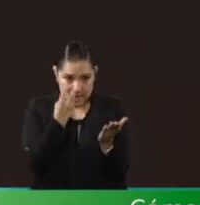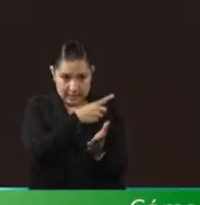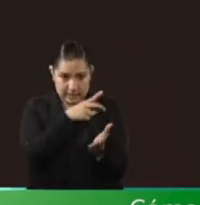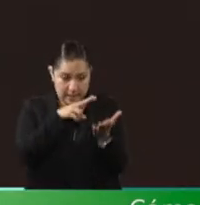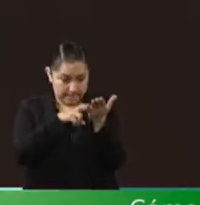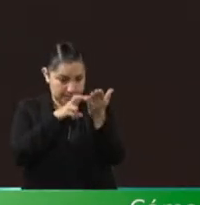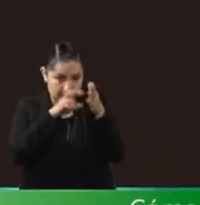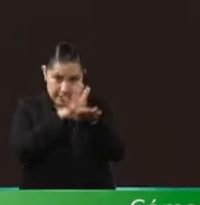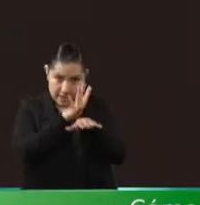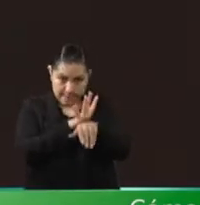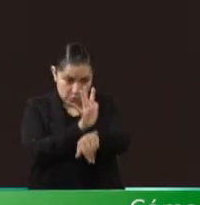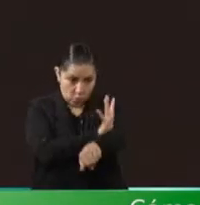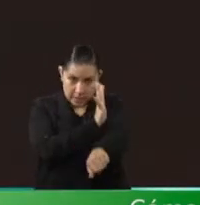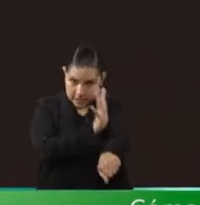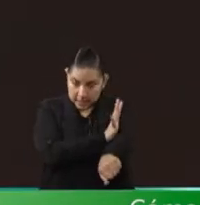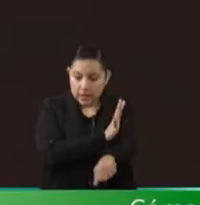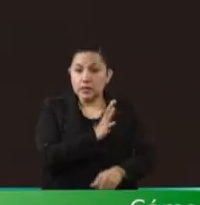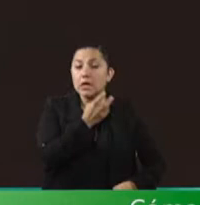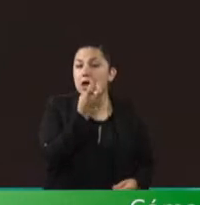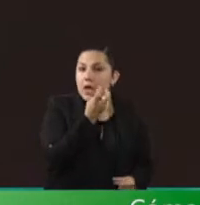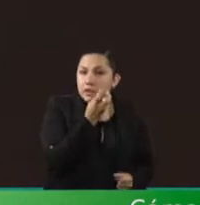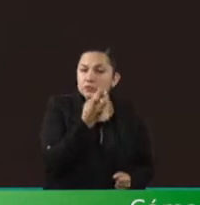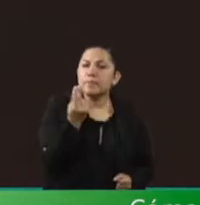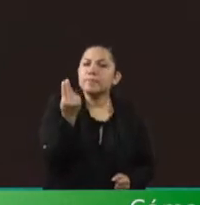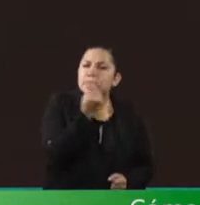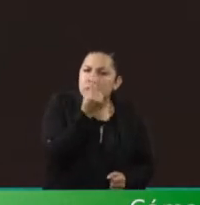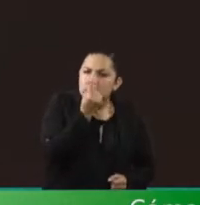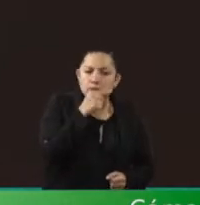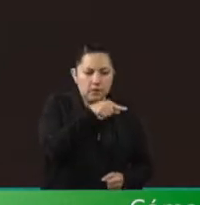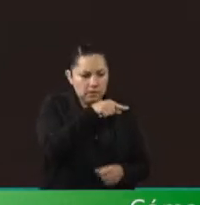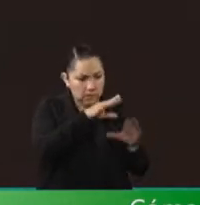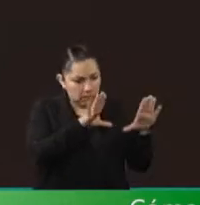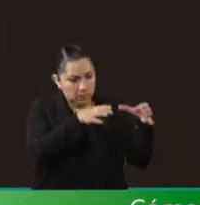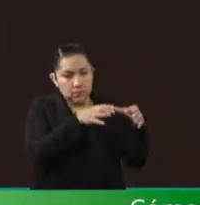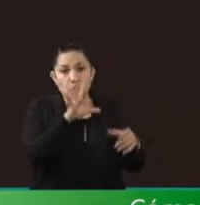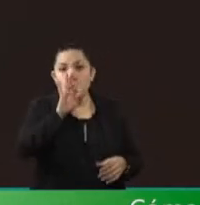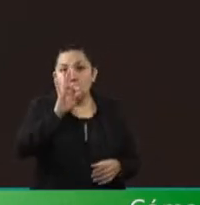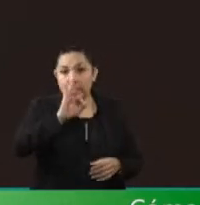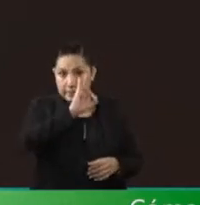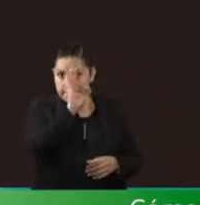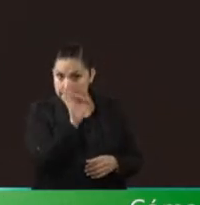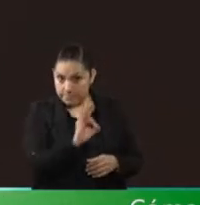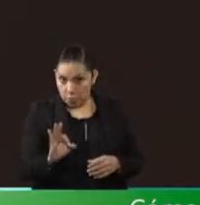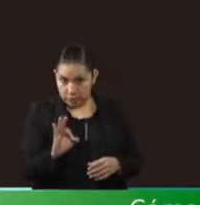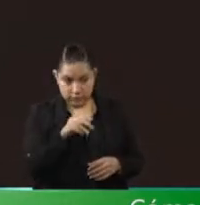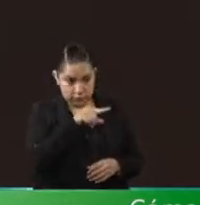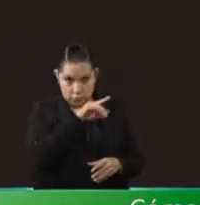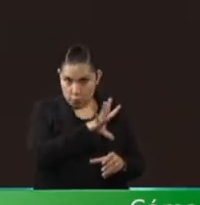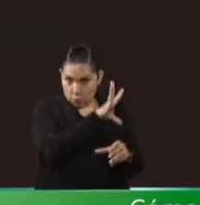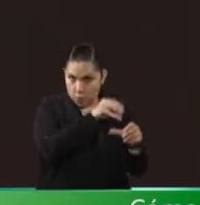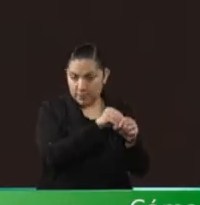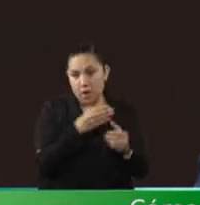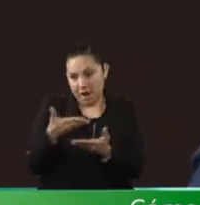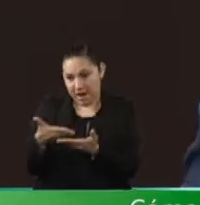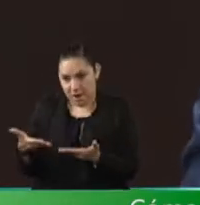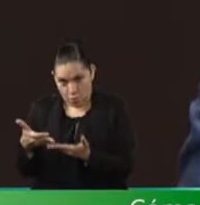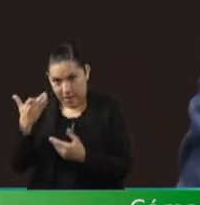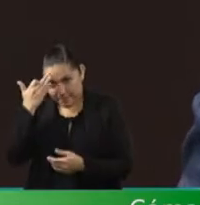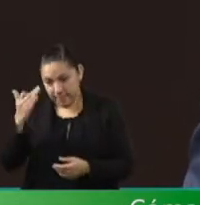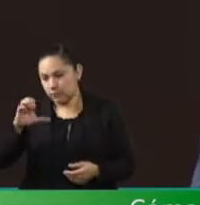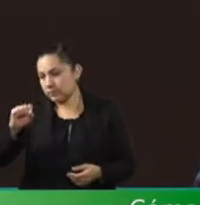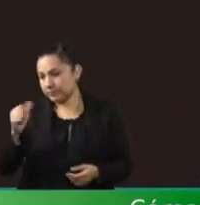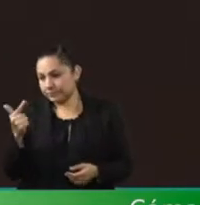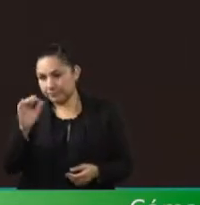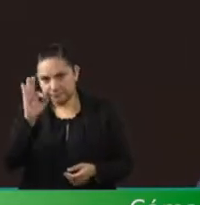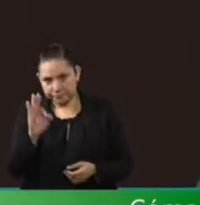puede superar el 40% de la totalidad actualmente el 67 de la generación de energía de las